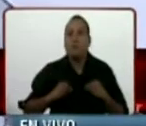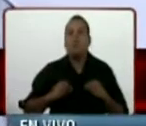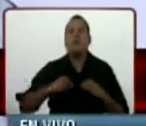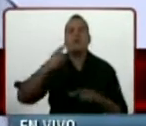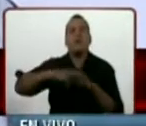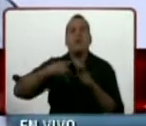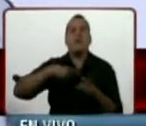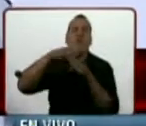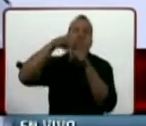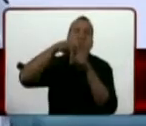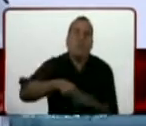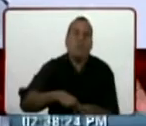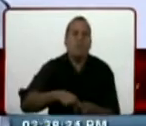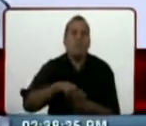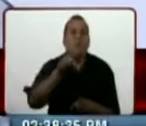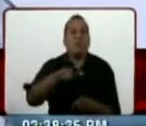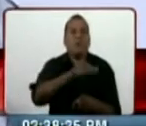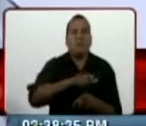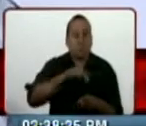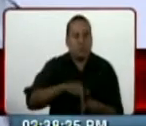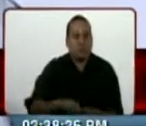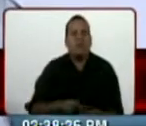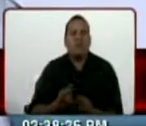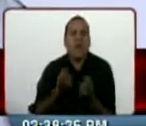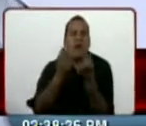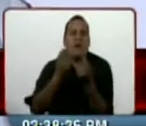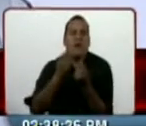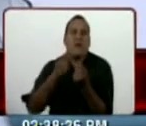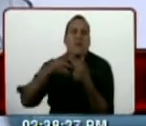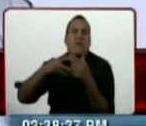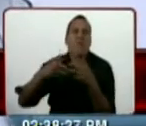la dignidad de este país por parte de ningún imperio.